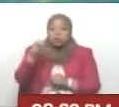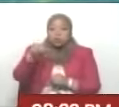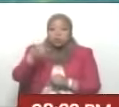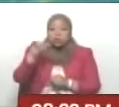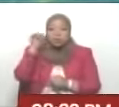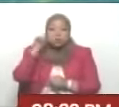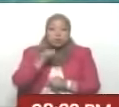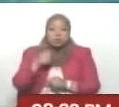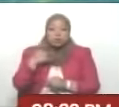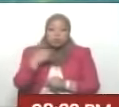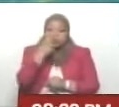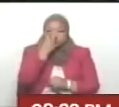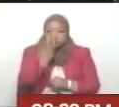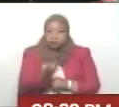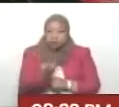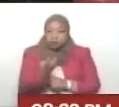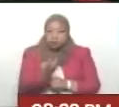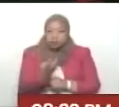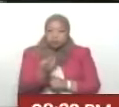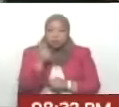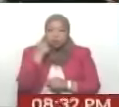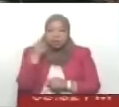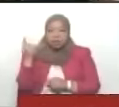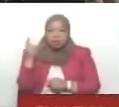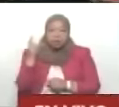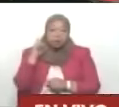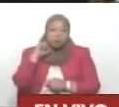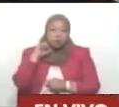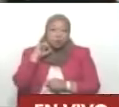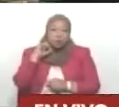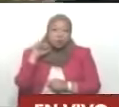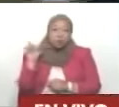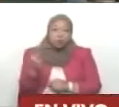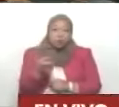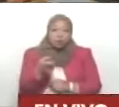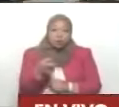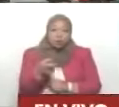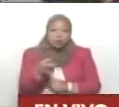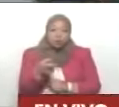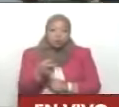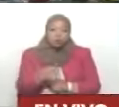sábado al Guamache de sorpresa,